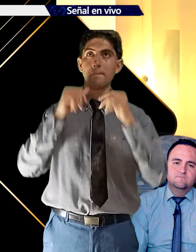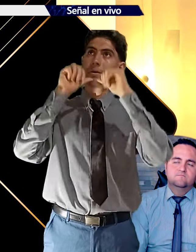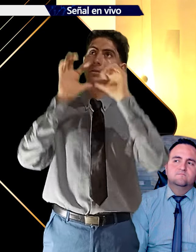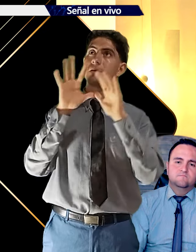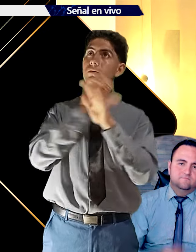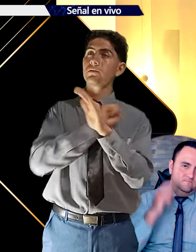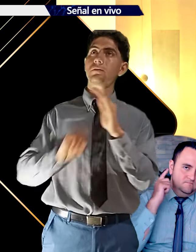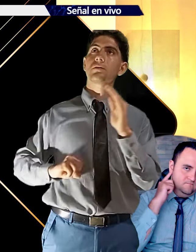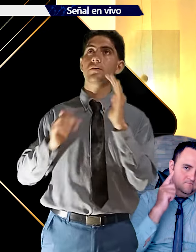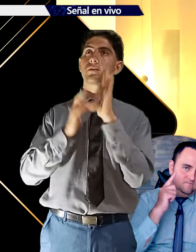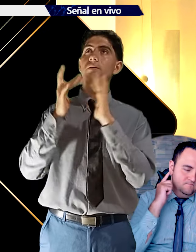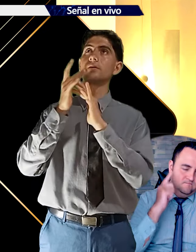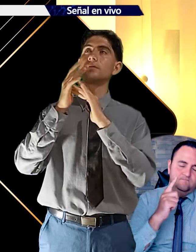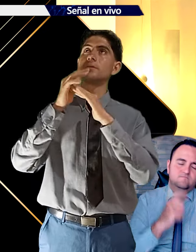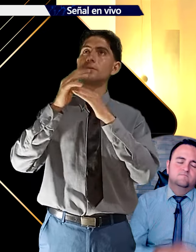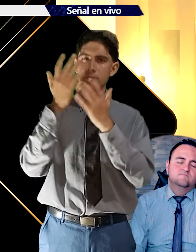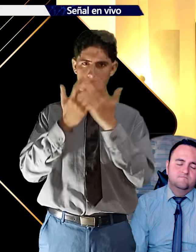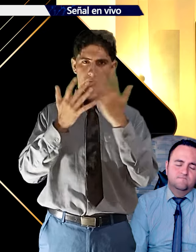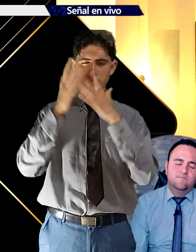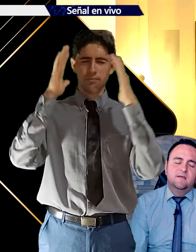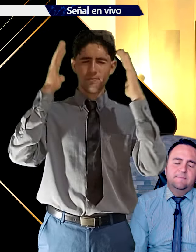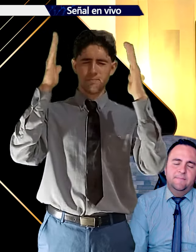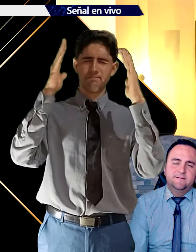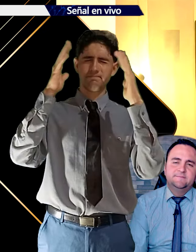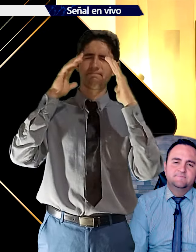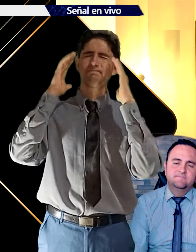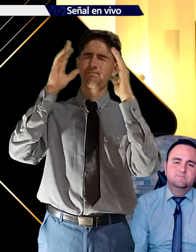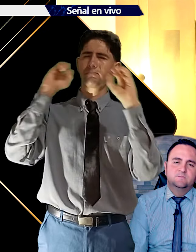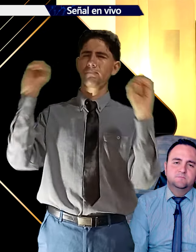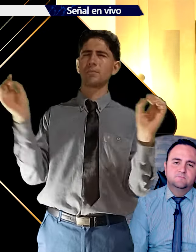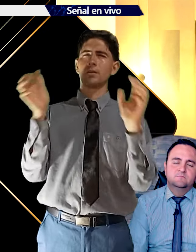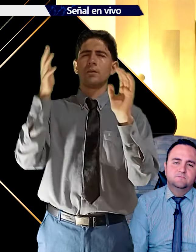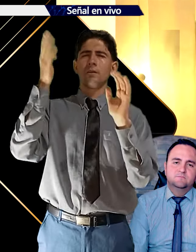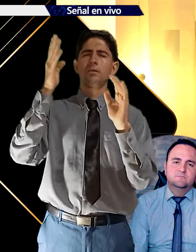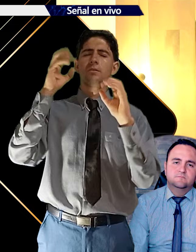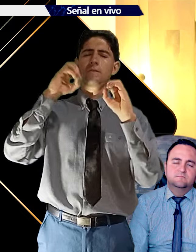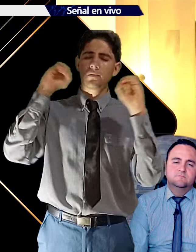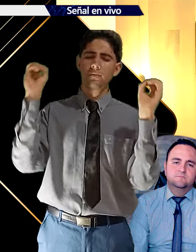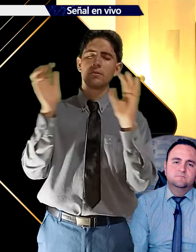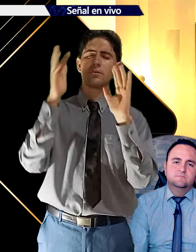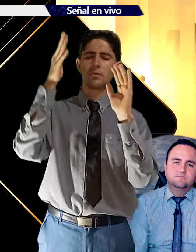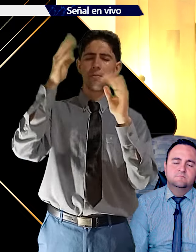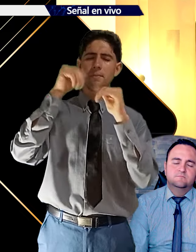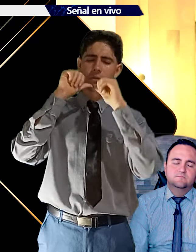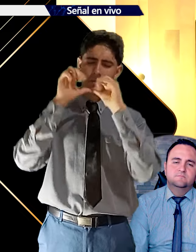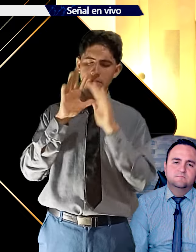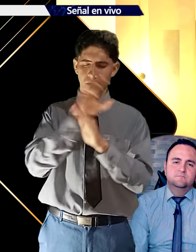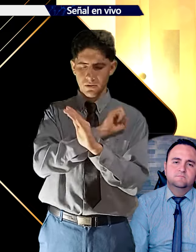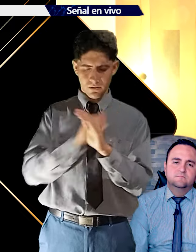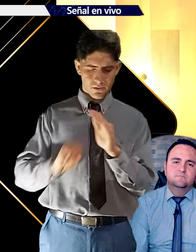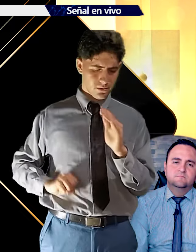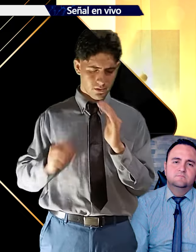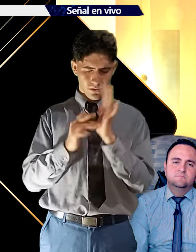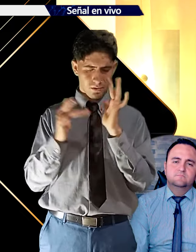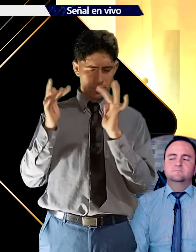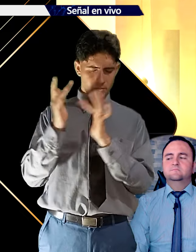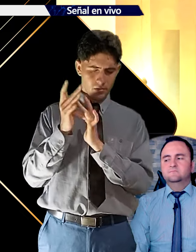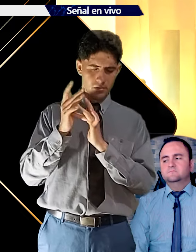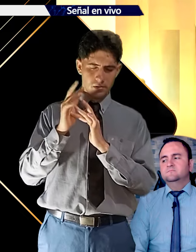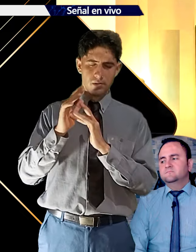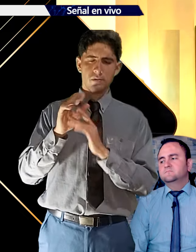quiere liberarte, el que quiere cambiarte, el que quiere transformarte. Bendito Dios y Padre celestial, levanta tus manos, pide en esta mañana